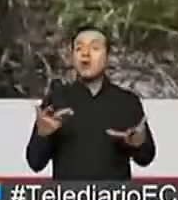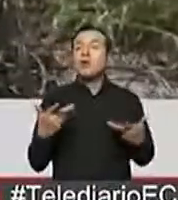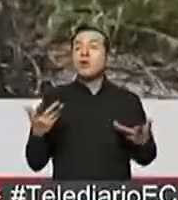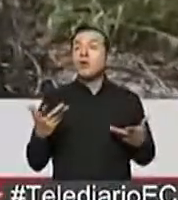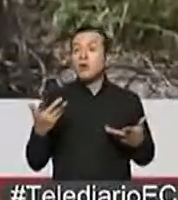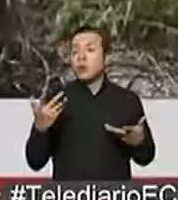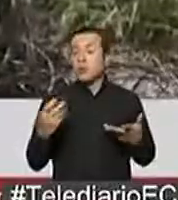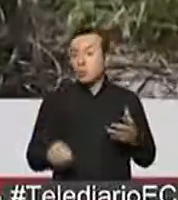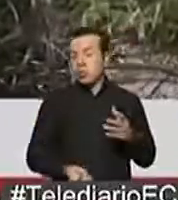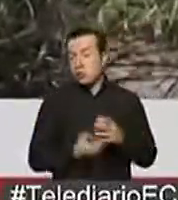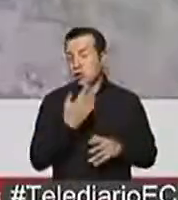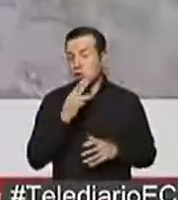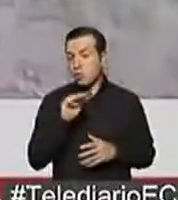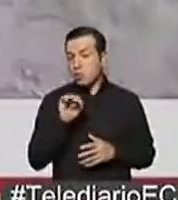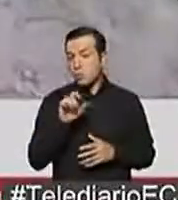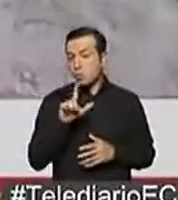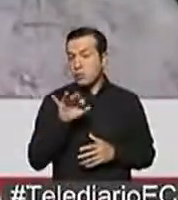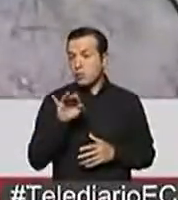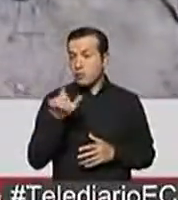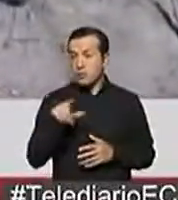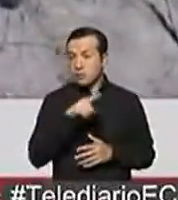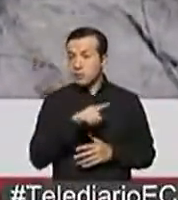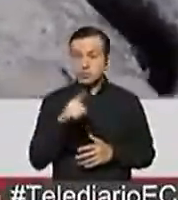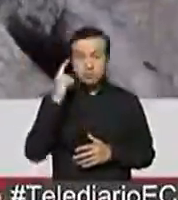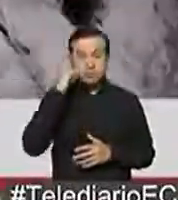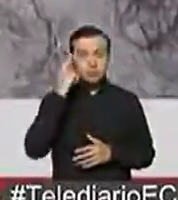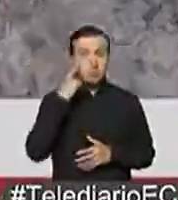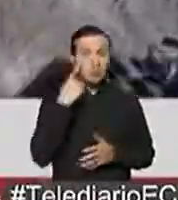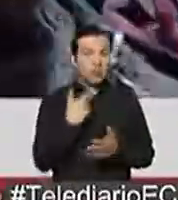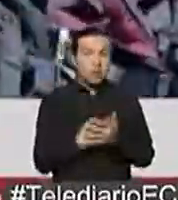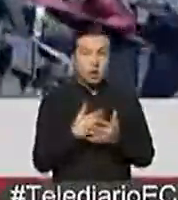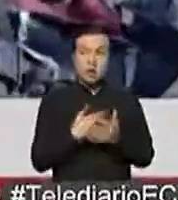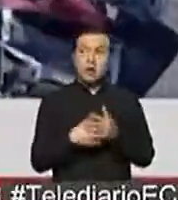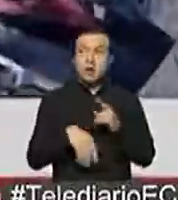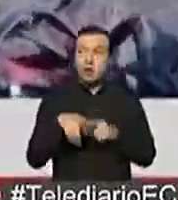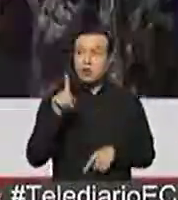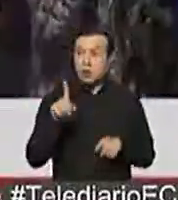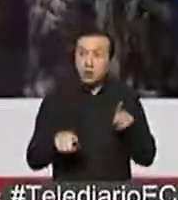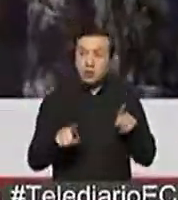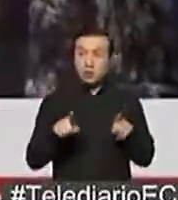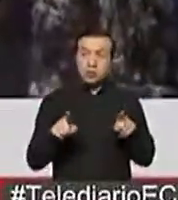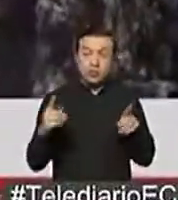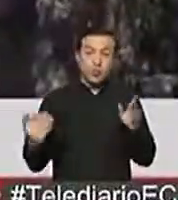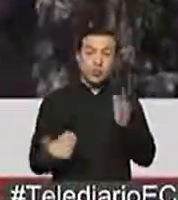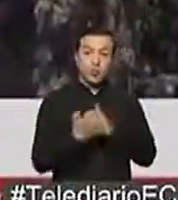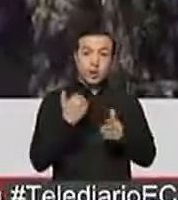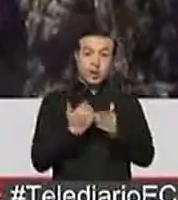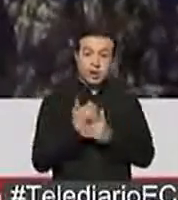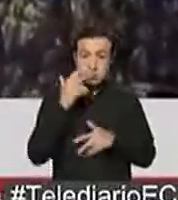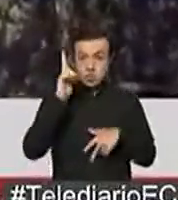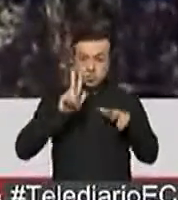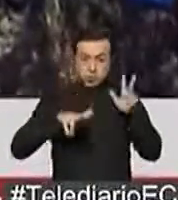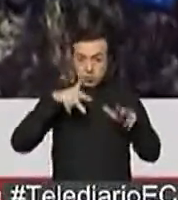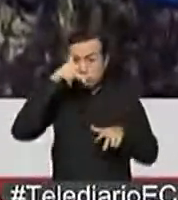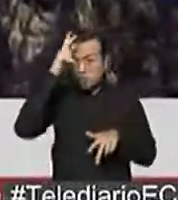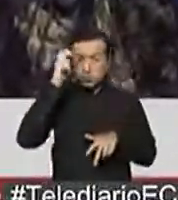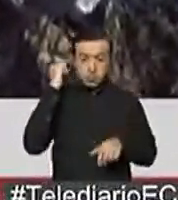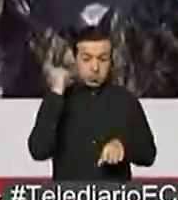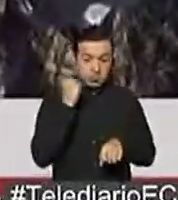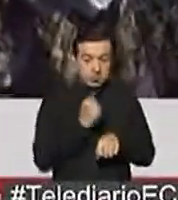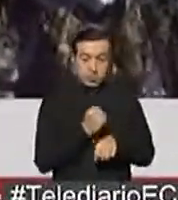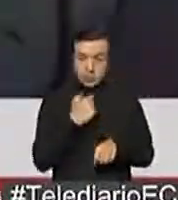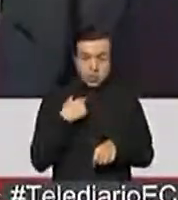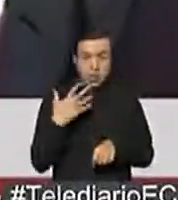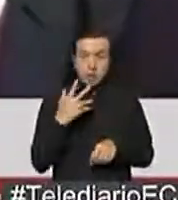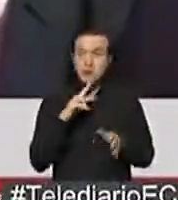el volcán Wolf, los guardaparques evidenciaron la presencia de individuos juveniles y adultos sin marcas, lo